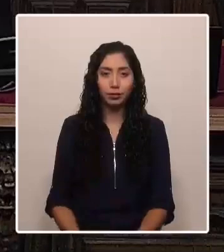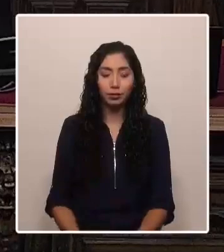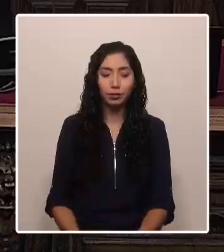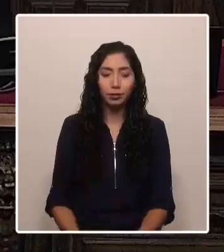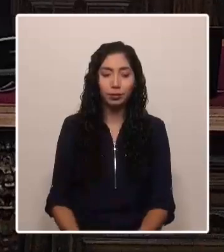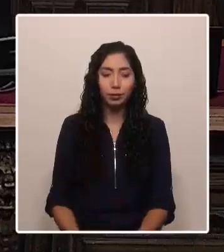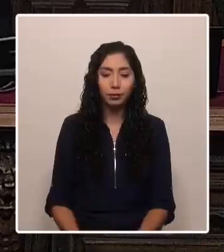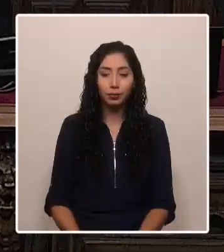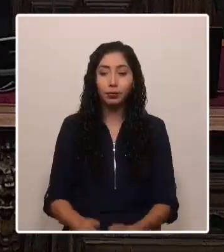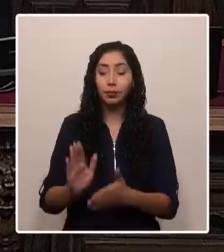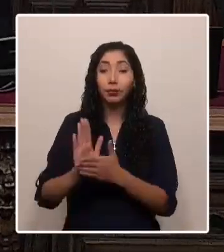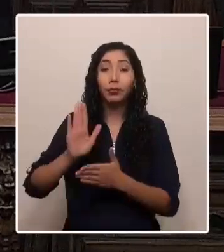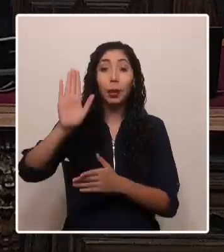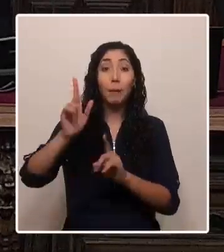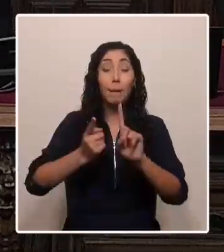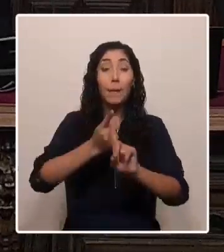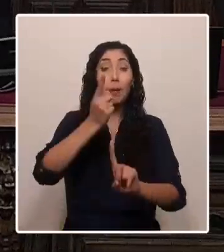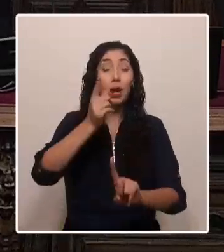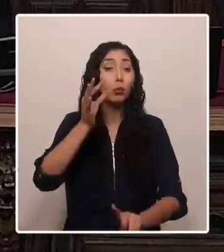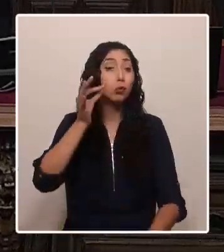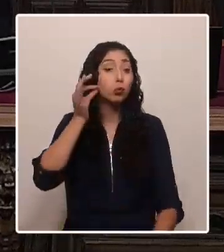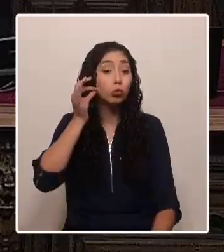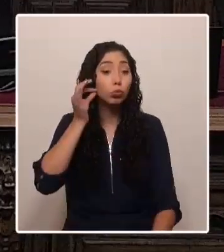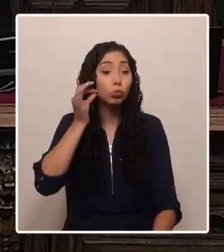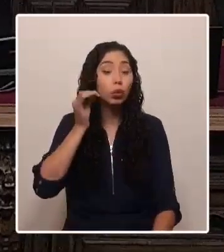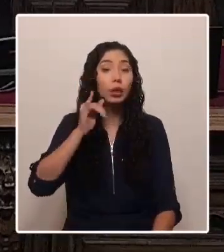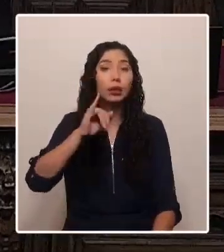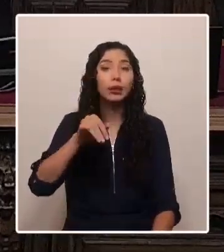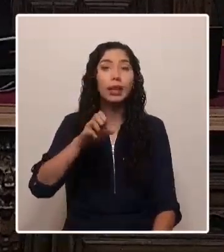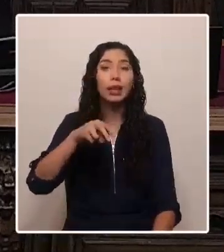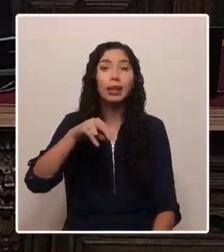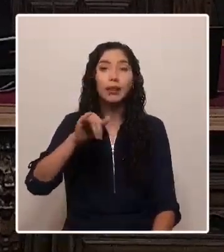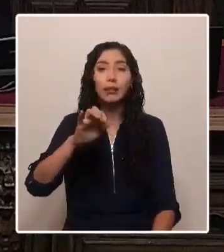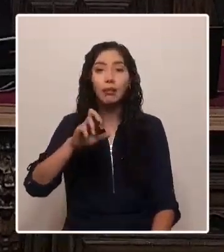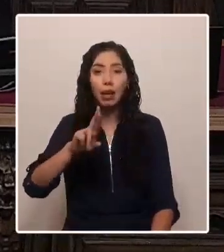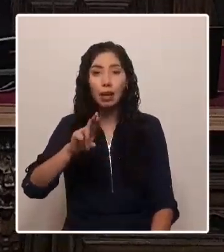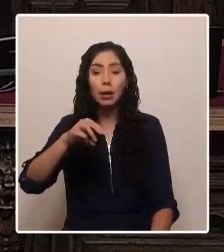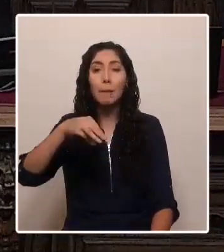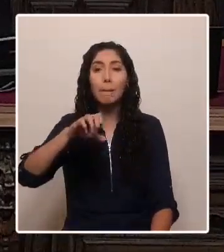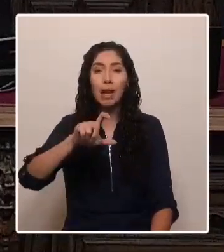Tiene la palabra en primer término la convencional Jennifer Mella.